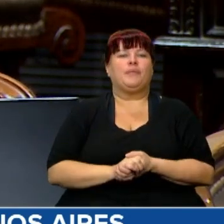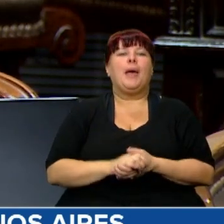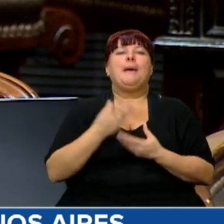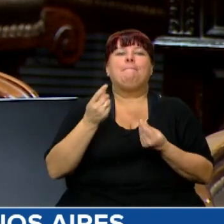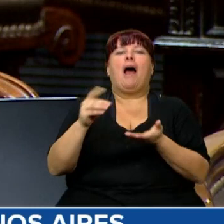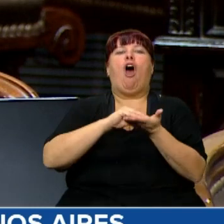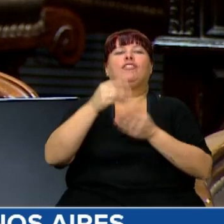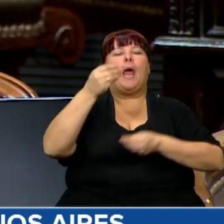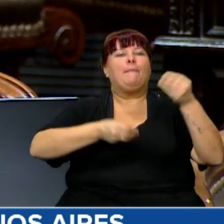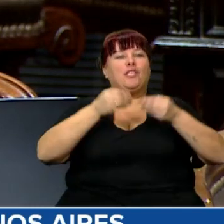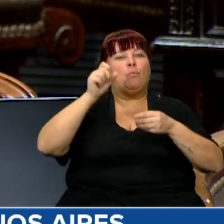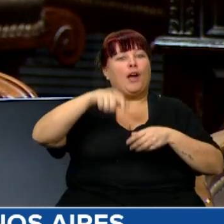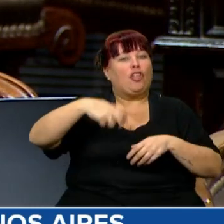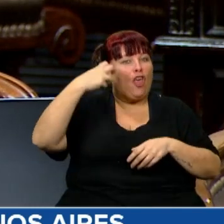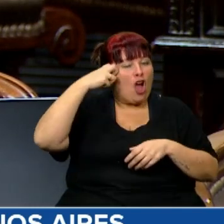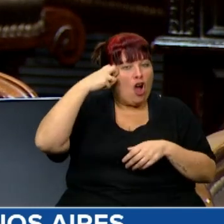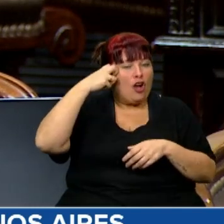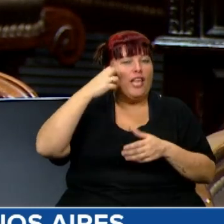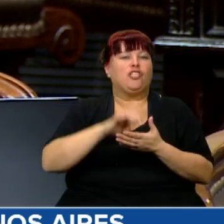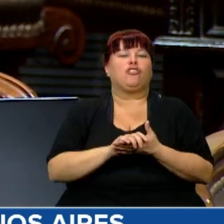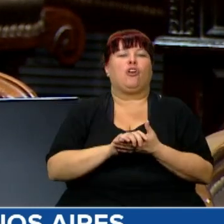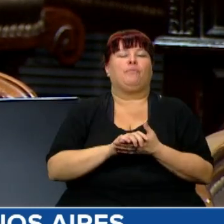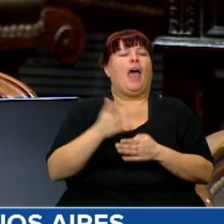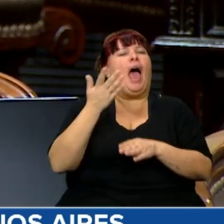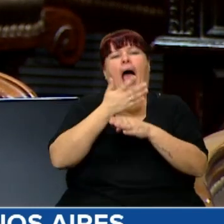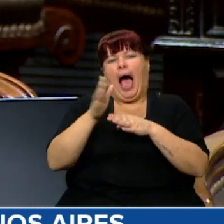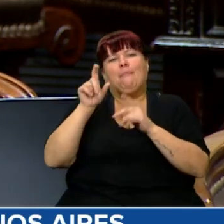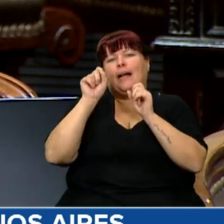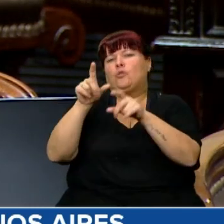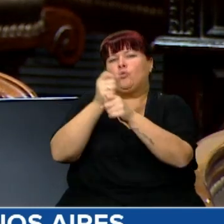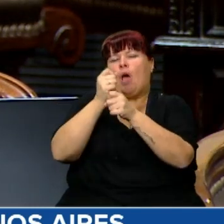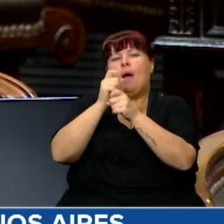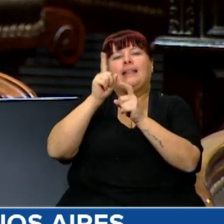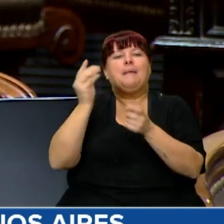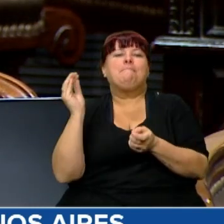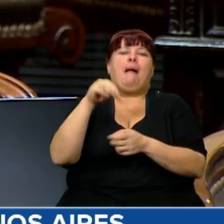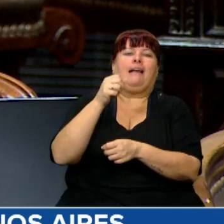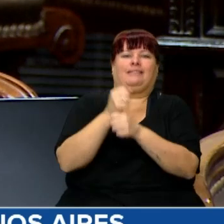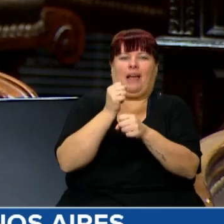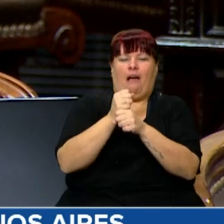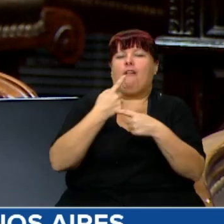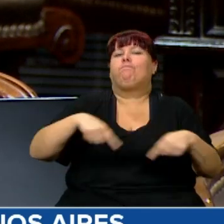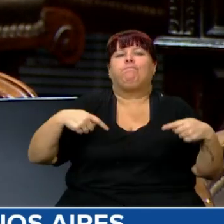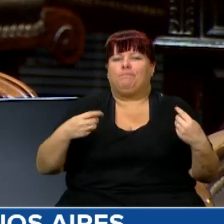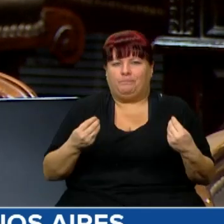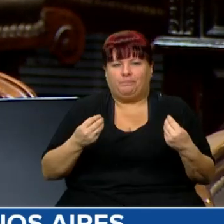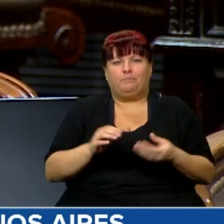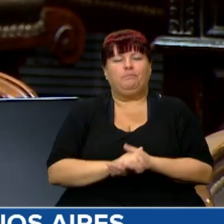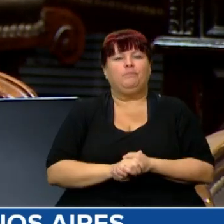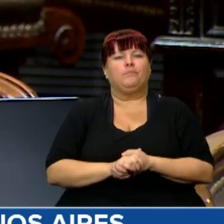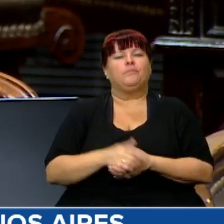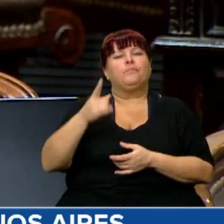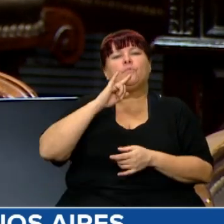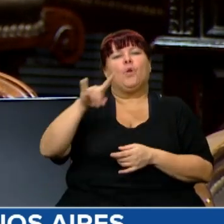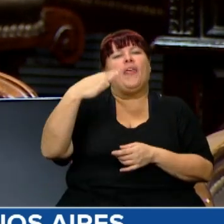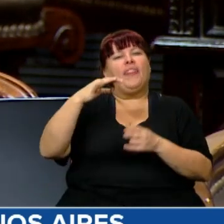que la Oficina de Presupuesto del Congreso, además de las funciones que ya tiene, tenga otra función, que es